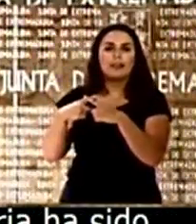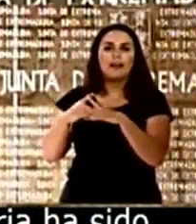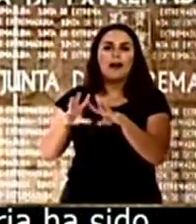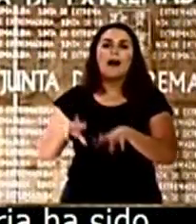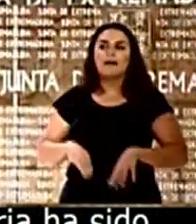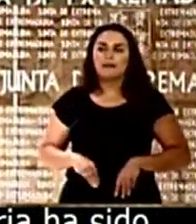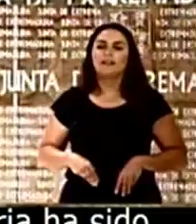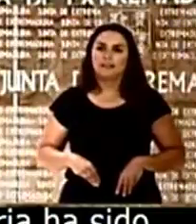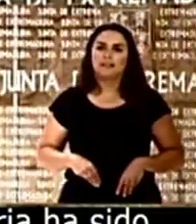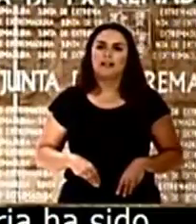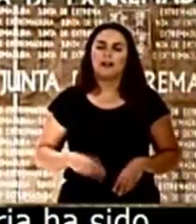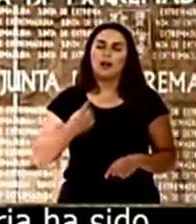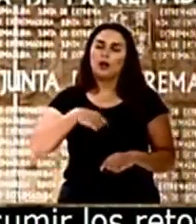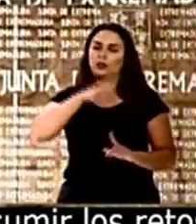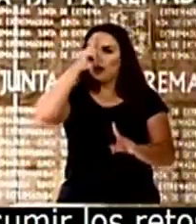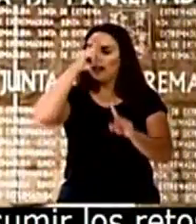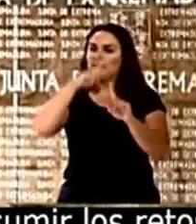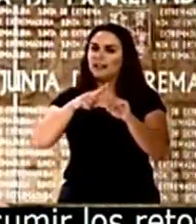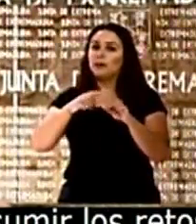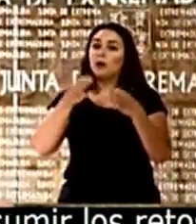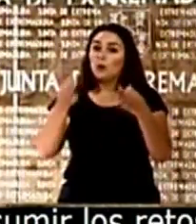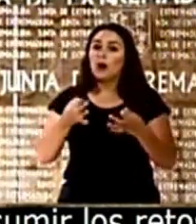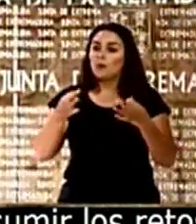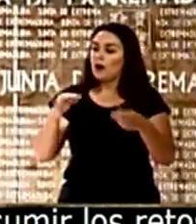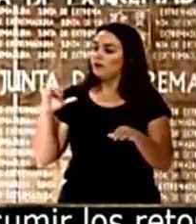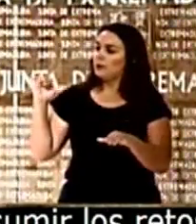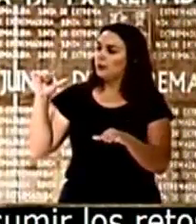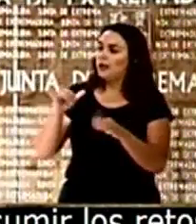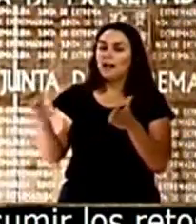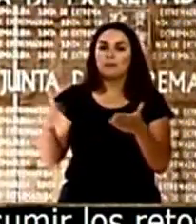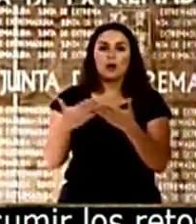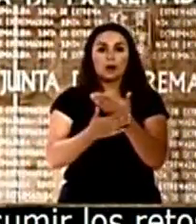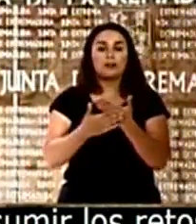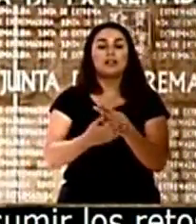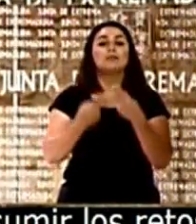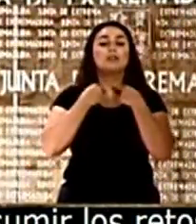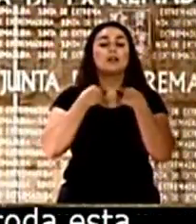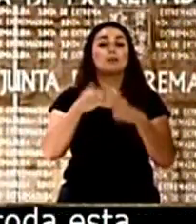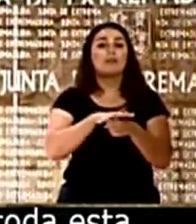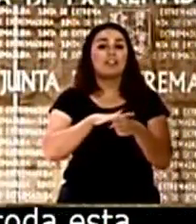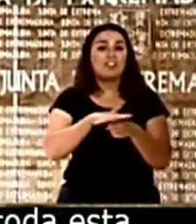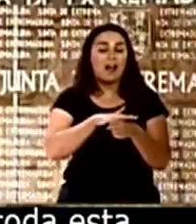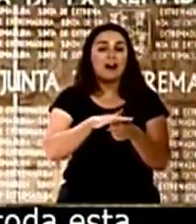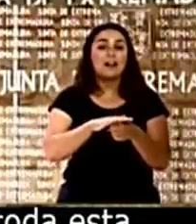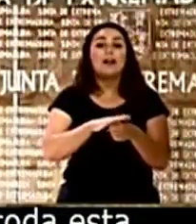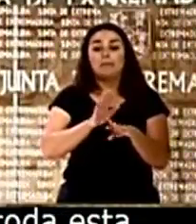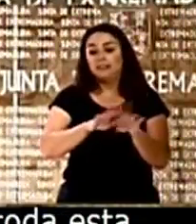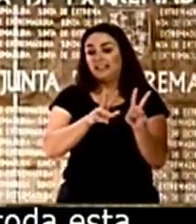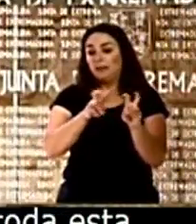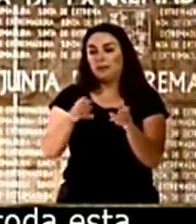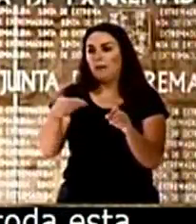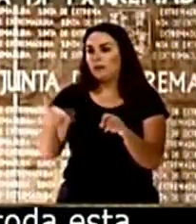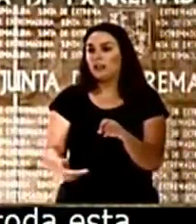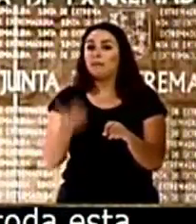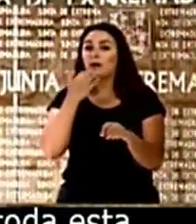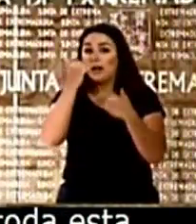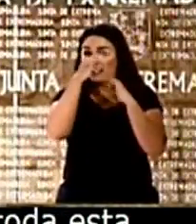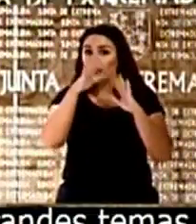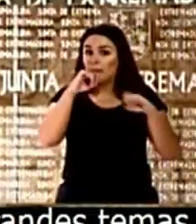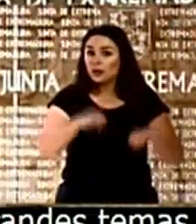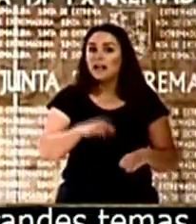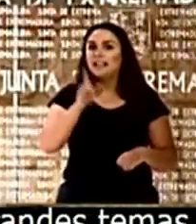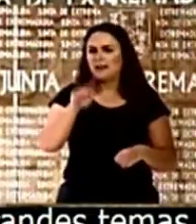los retos que tenemos, como están haciendo a lo largo de toda esta legislatura las diputaciones provinciales en los grandes temas, en esta de la atención a los mayores, pero